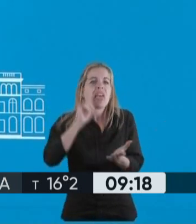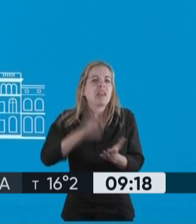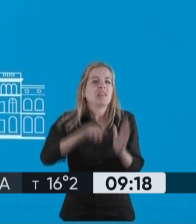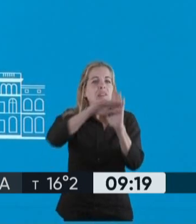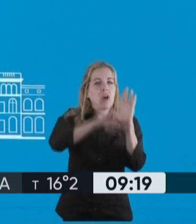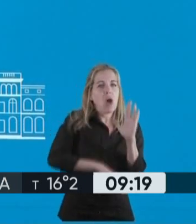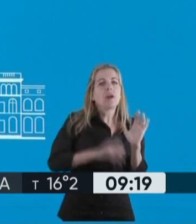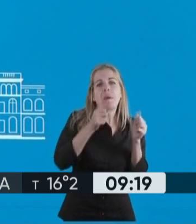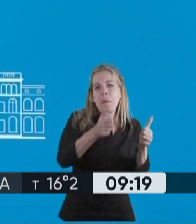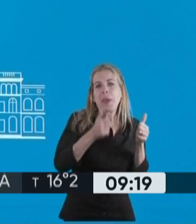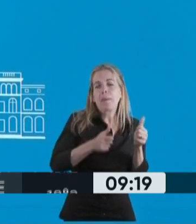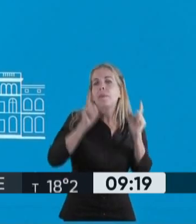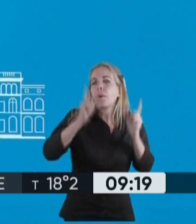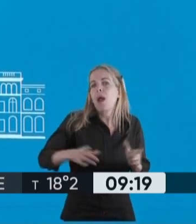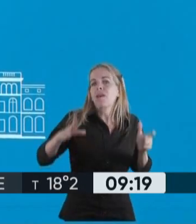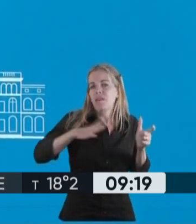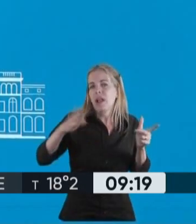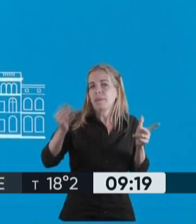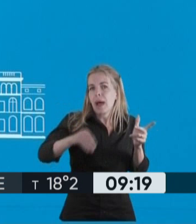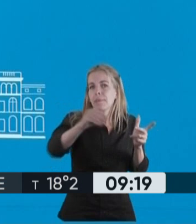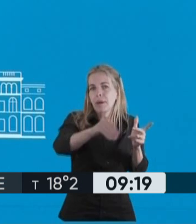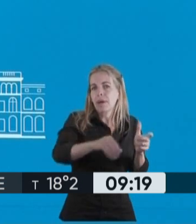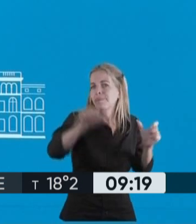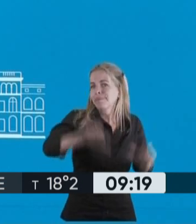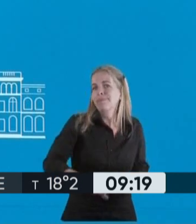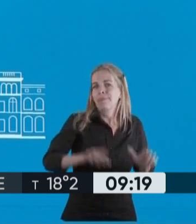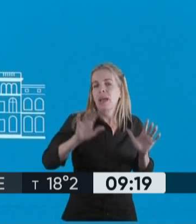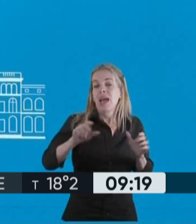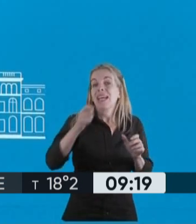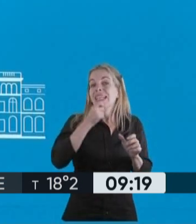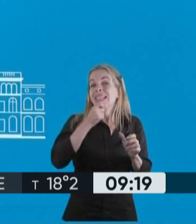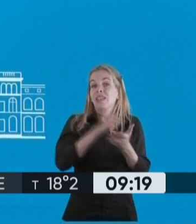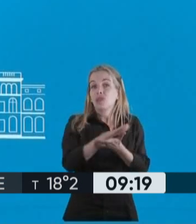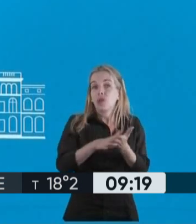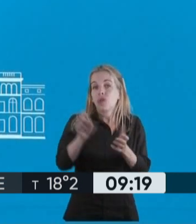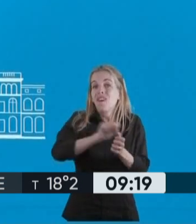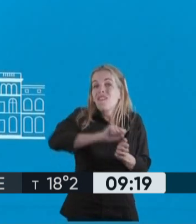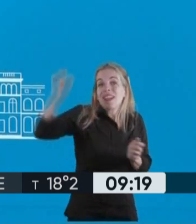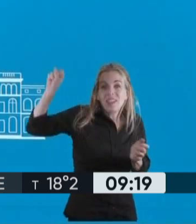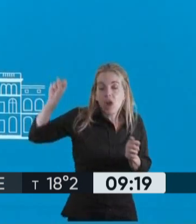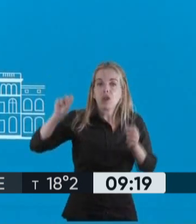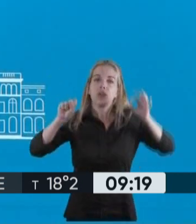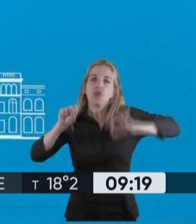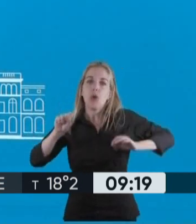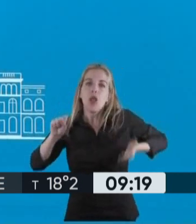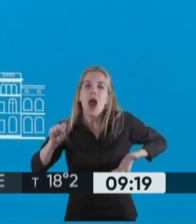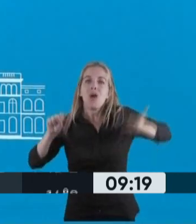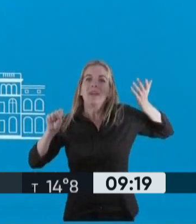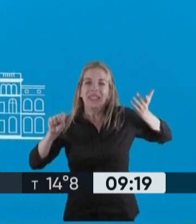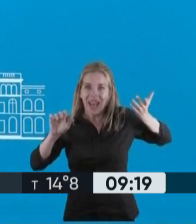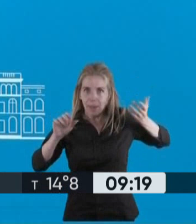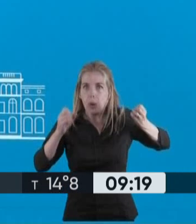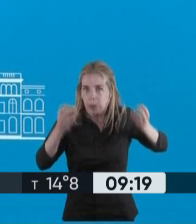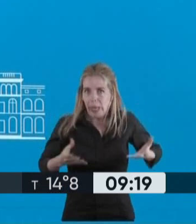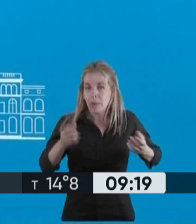no logremos reducir considerablemente la inflación y aumentar considerablemente los salarios, obviamente ninguna medida va a